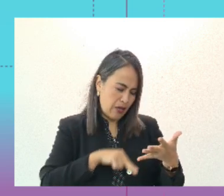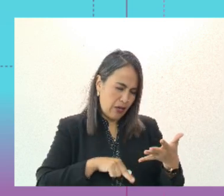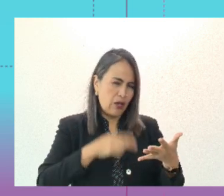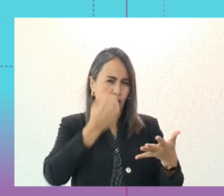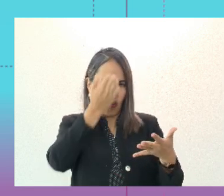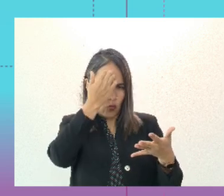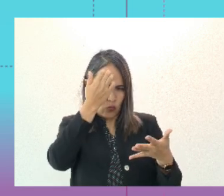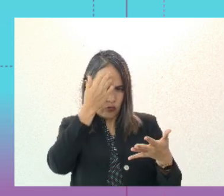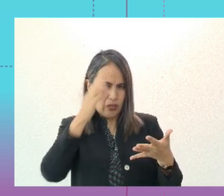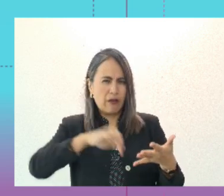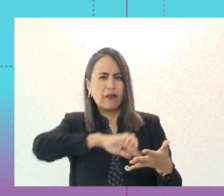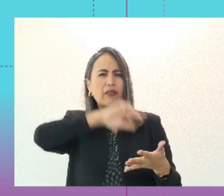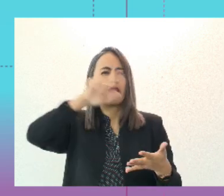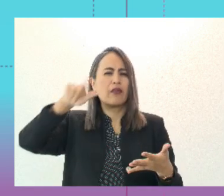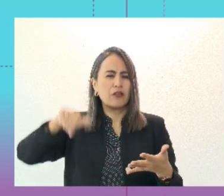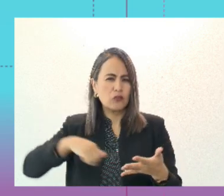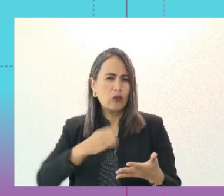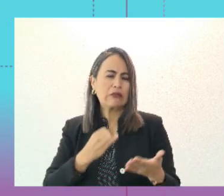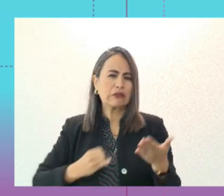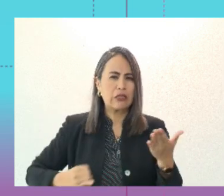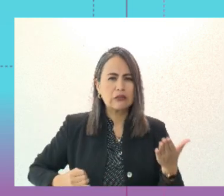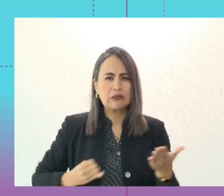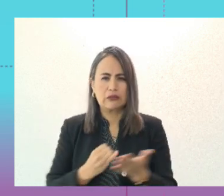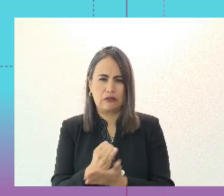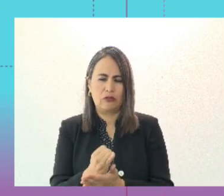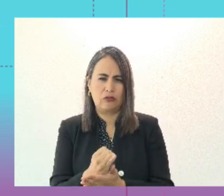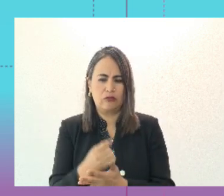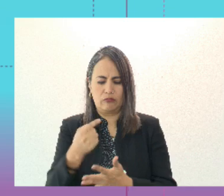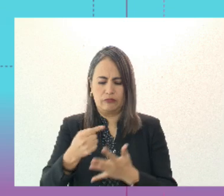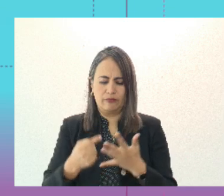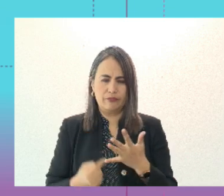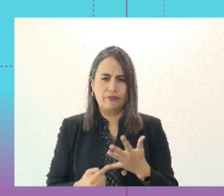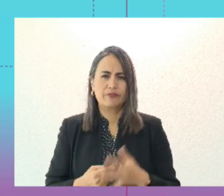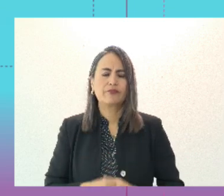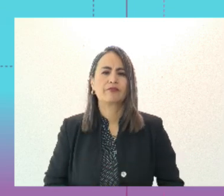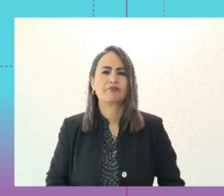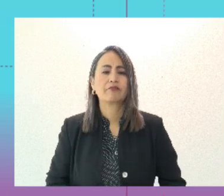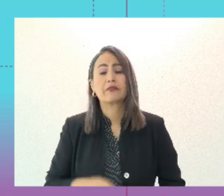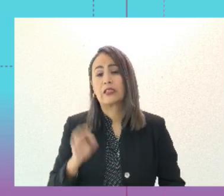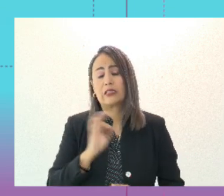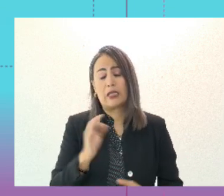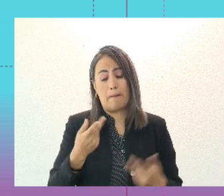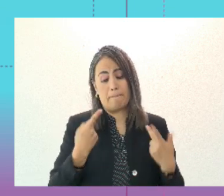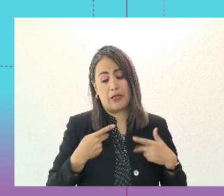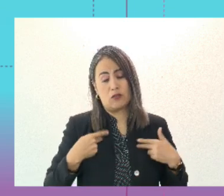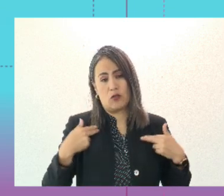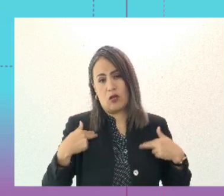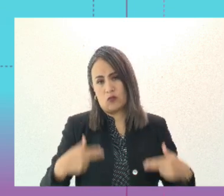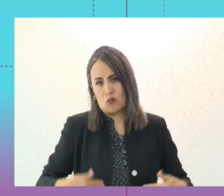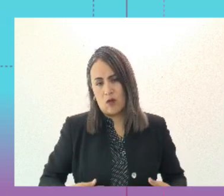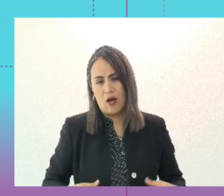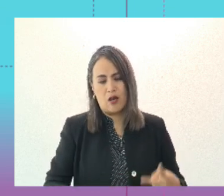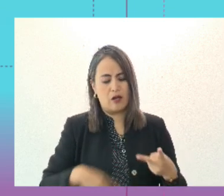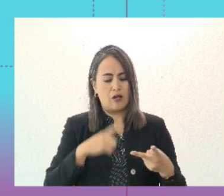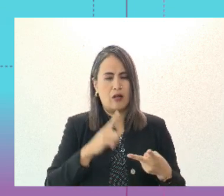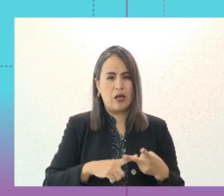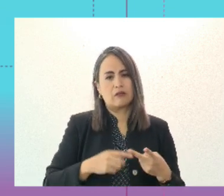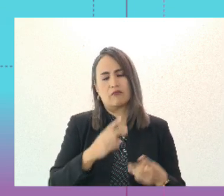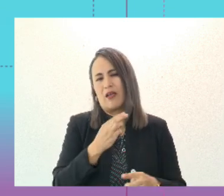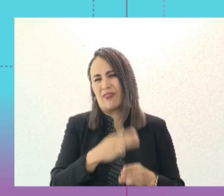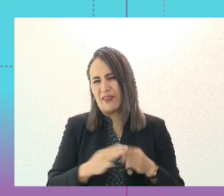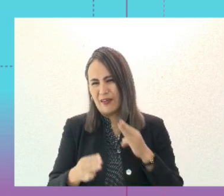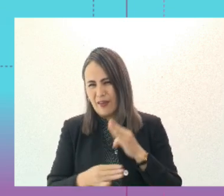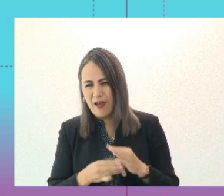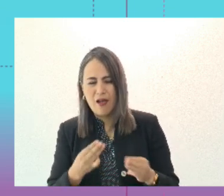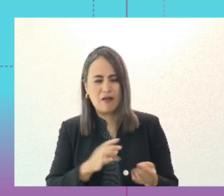y a determinar el buen destino, pues, de todos esos recursos, ¿no? Llámese humanos, llámese materiales, etcétera,